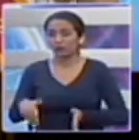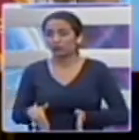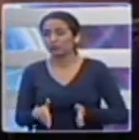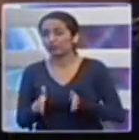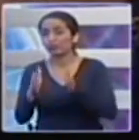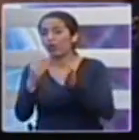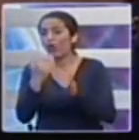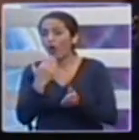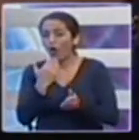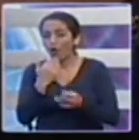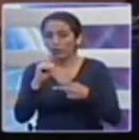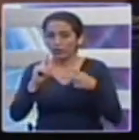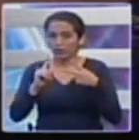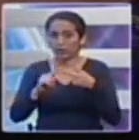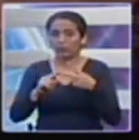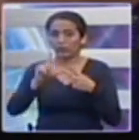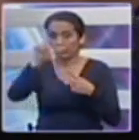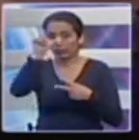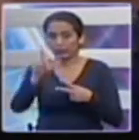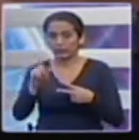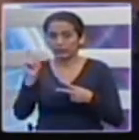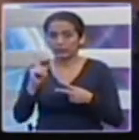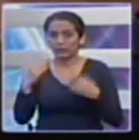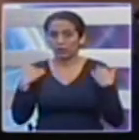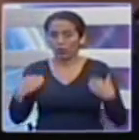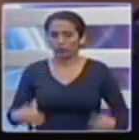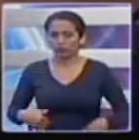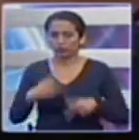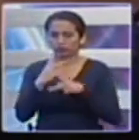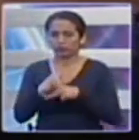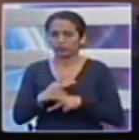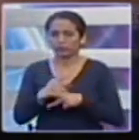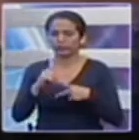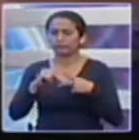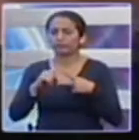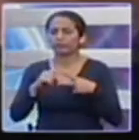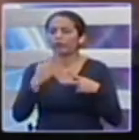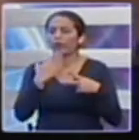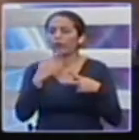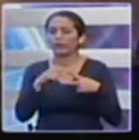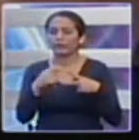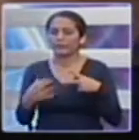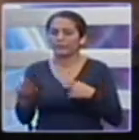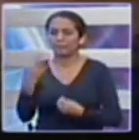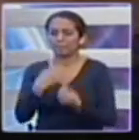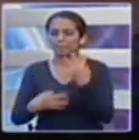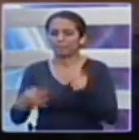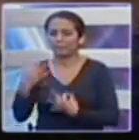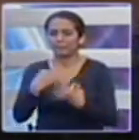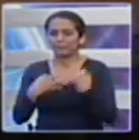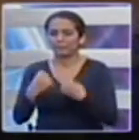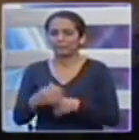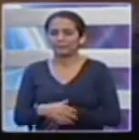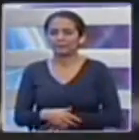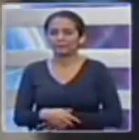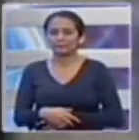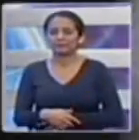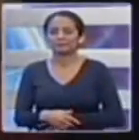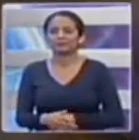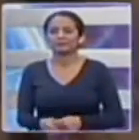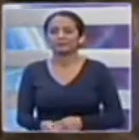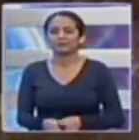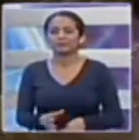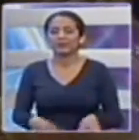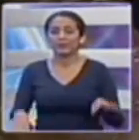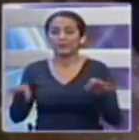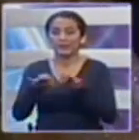poquito. Uh-huh. En el asunto de la movilidad, ¿qué hay que hacer en Cuenca? Bueno, yo creo que los cuencanos debemos de empaparnos un poco